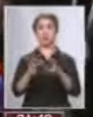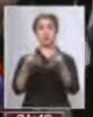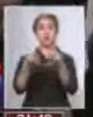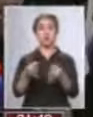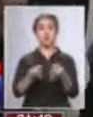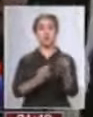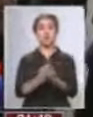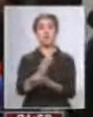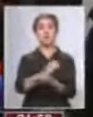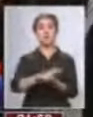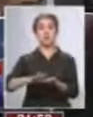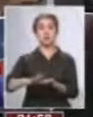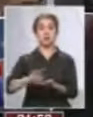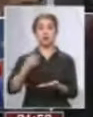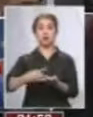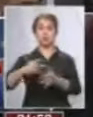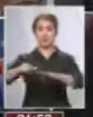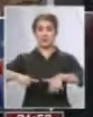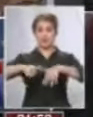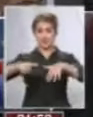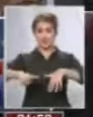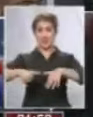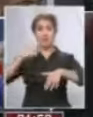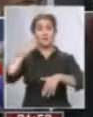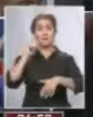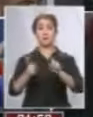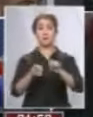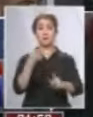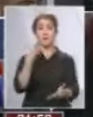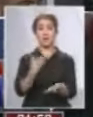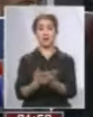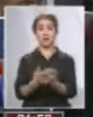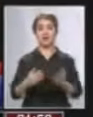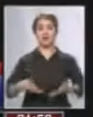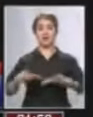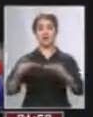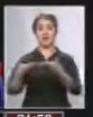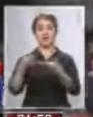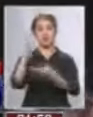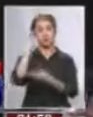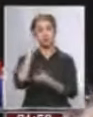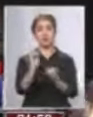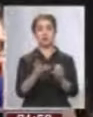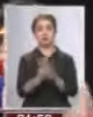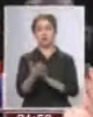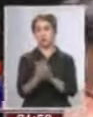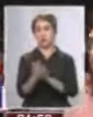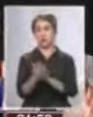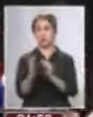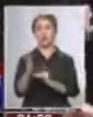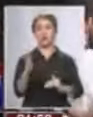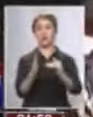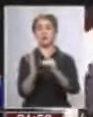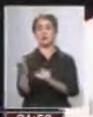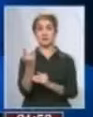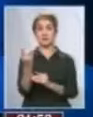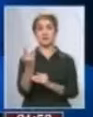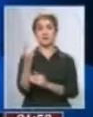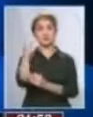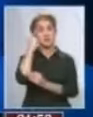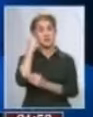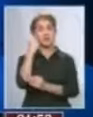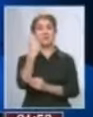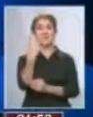el inicio de la gratuidad para 2016, pero por primera vez se entregan los criterios. Por ejemplo, a nivel universitario se considera